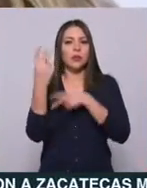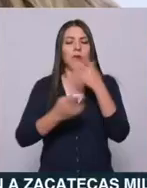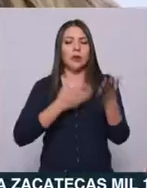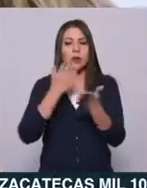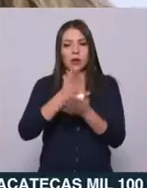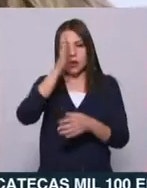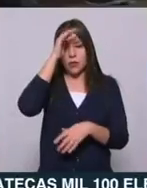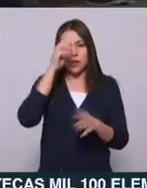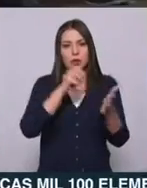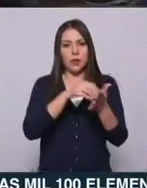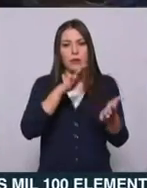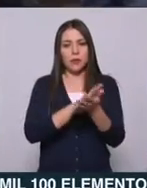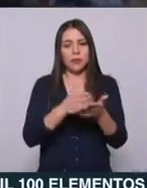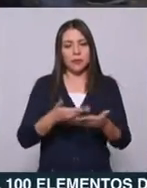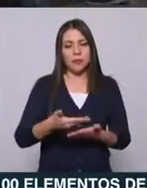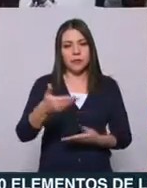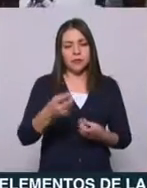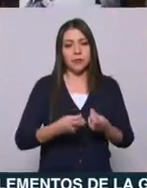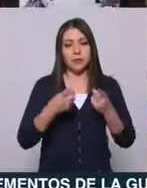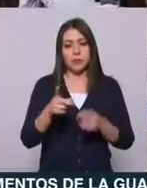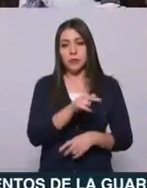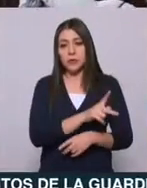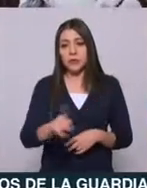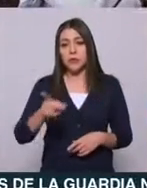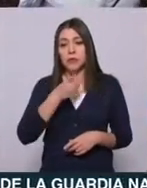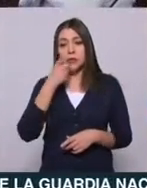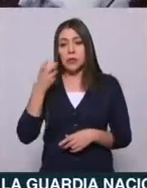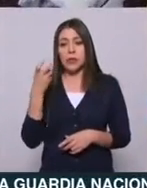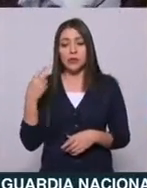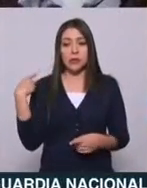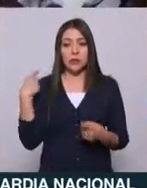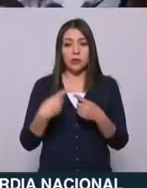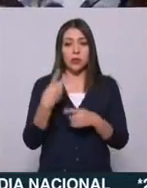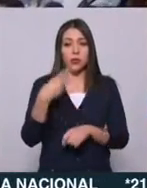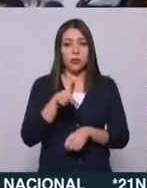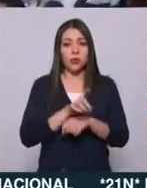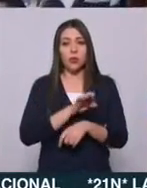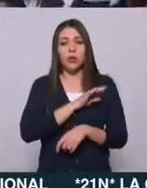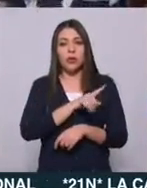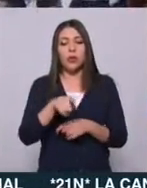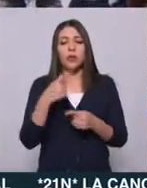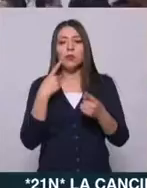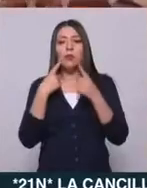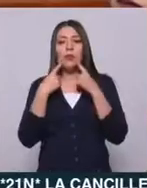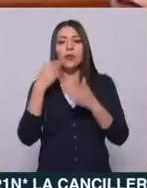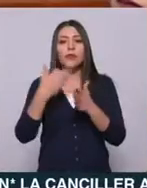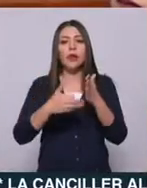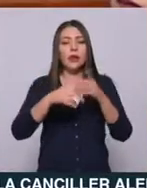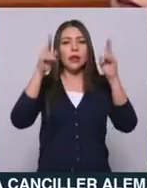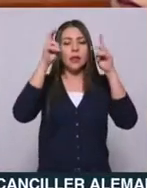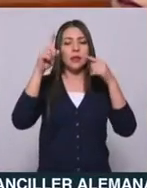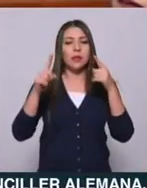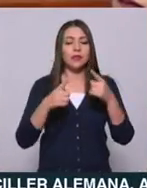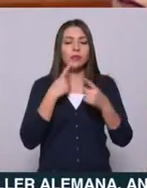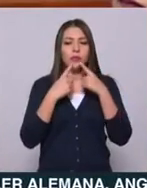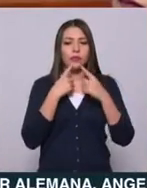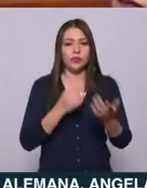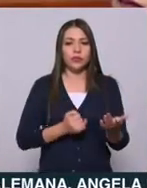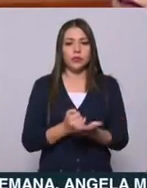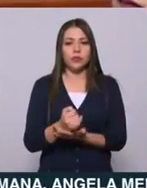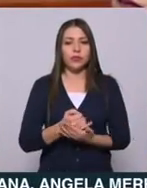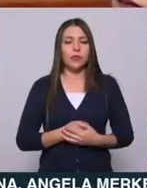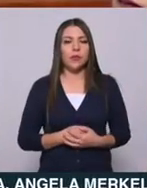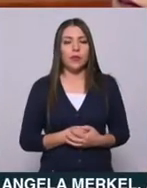por el documento. Según el acuerdo, se espera que en estos 2 días se puedan desahogar los asuntos pendientes. Los asuntos que serán